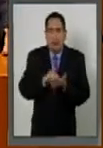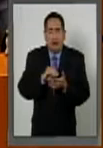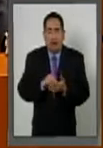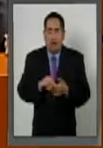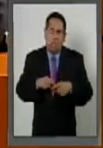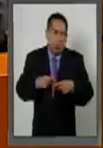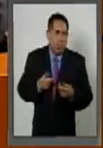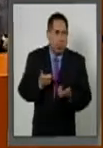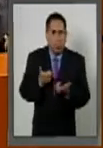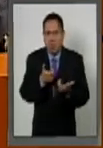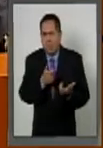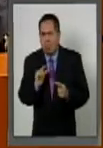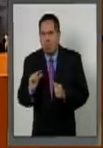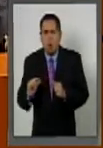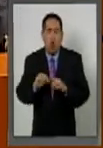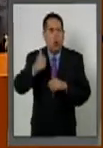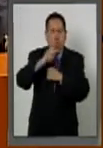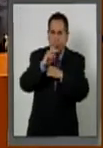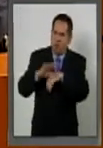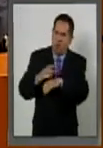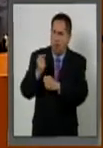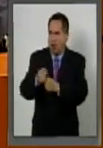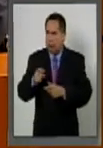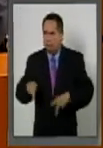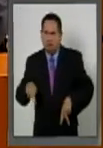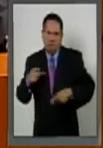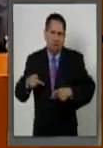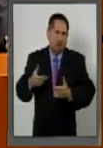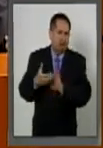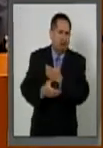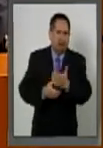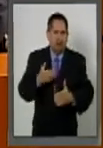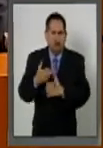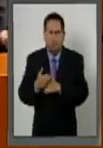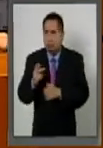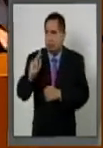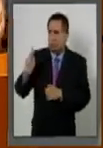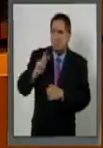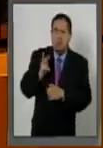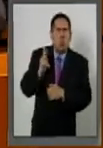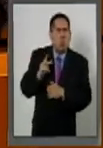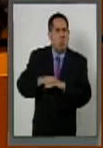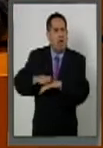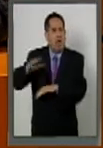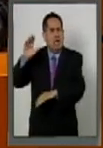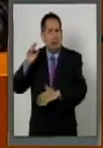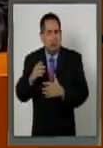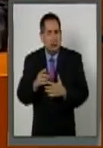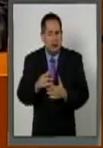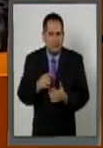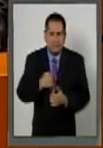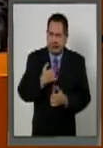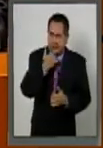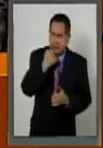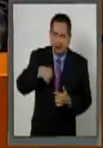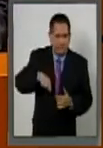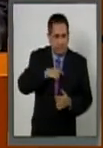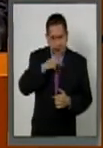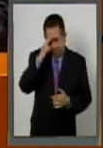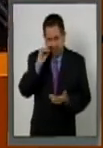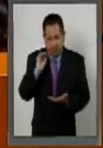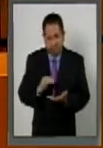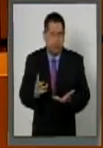pequeñas respecto a otros países de iguales dimensiones económicas que nosotros o incluso menores la